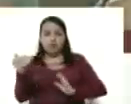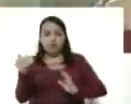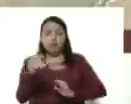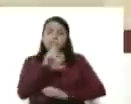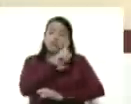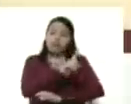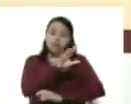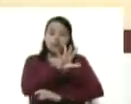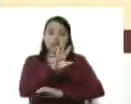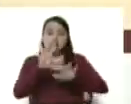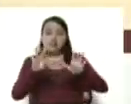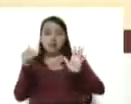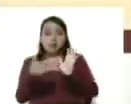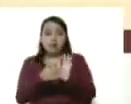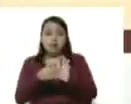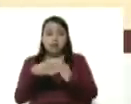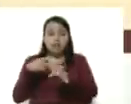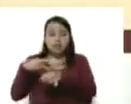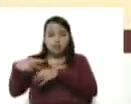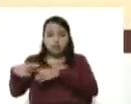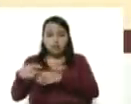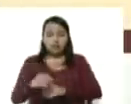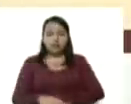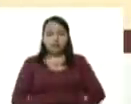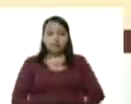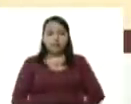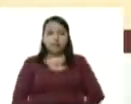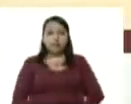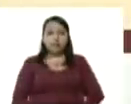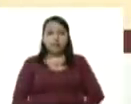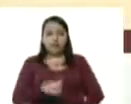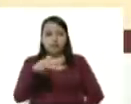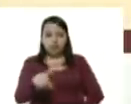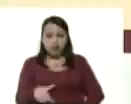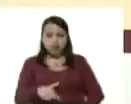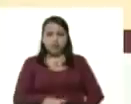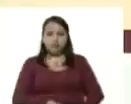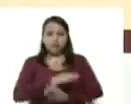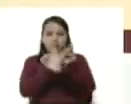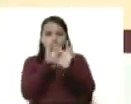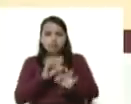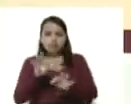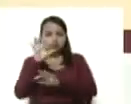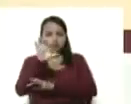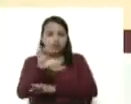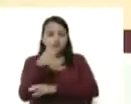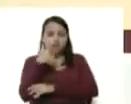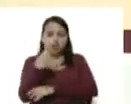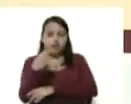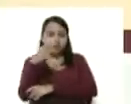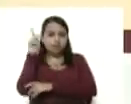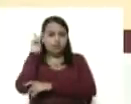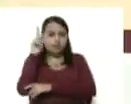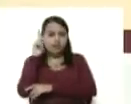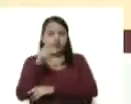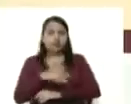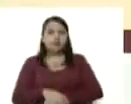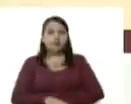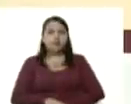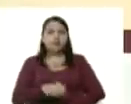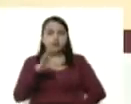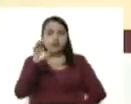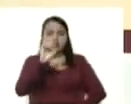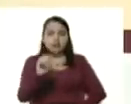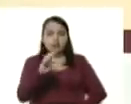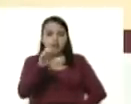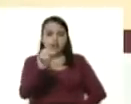159.000 kilómetros cuadrados. Bueno, esto es una doctrina de Estado, como lo ha dicho el profesor Hernán Escarrá. Hemos estado